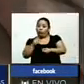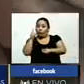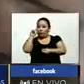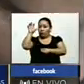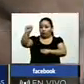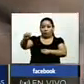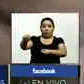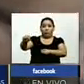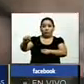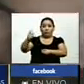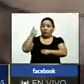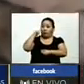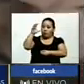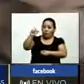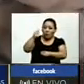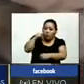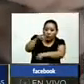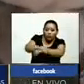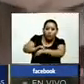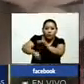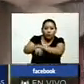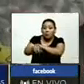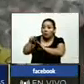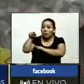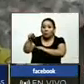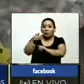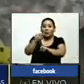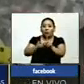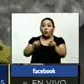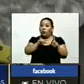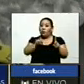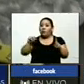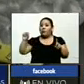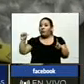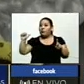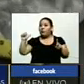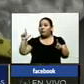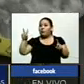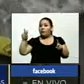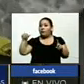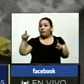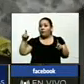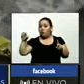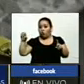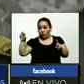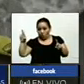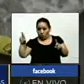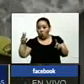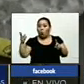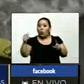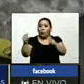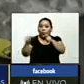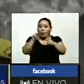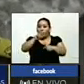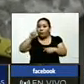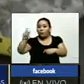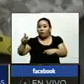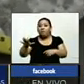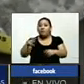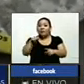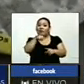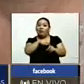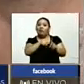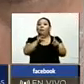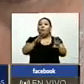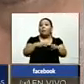ubica y procede a la detención del sujeto de nombre Salvador Alexander Misco Benavides, de 22 años, quien es